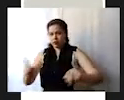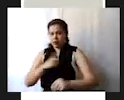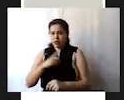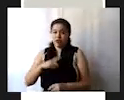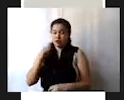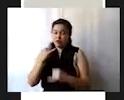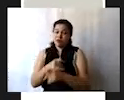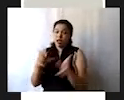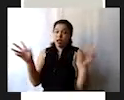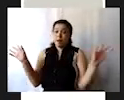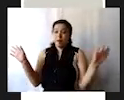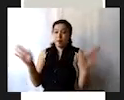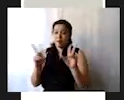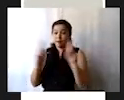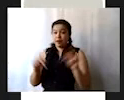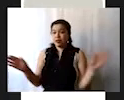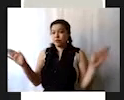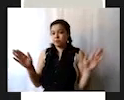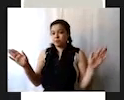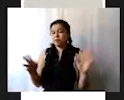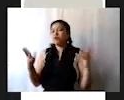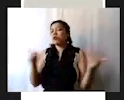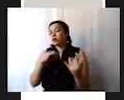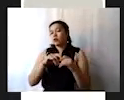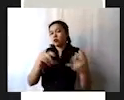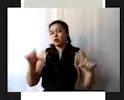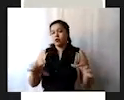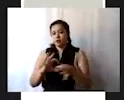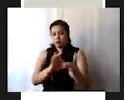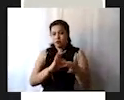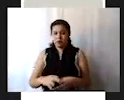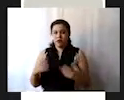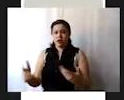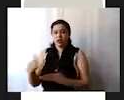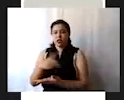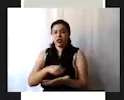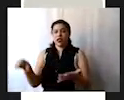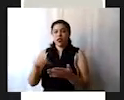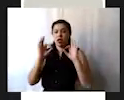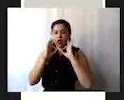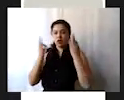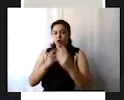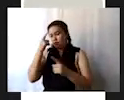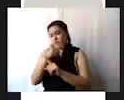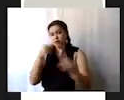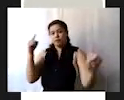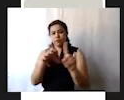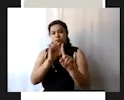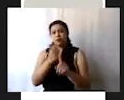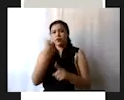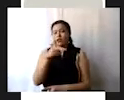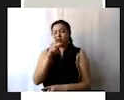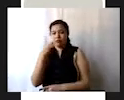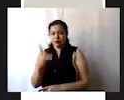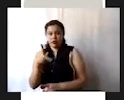y en alianza con todos los sectores. Y en el centro, las formas de lograr esas 5 famosas Ps o 5 principios son